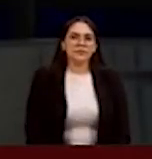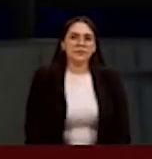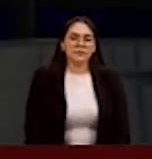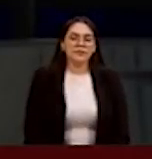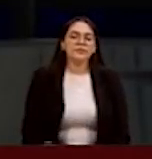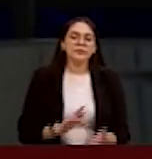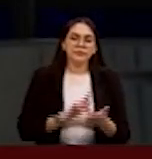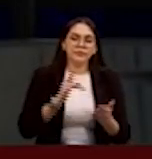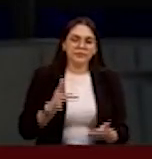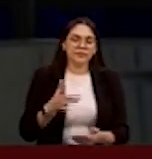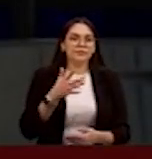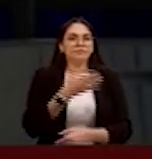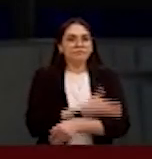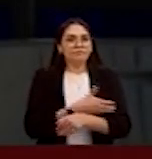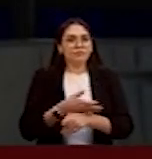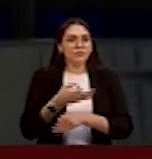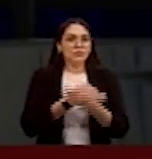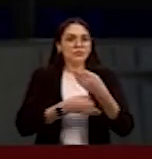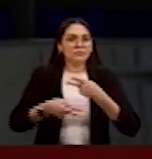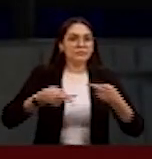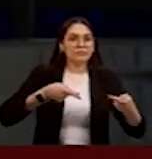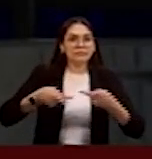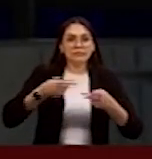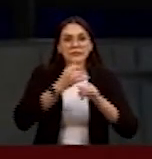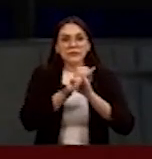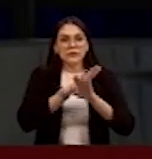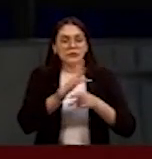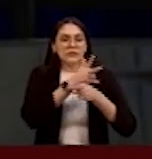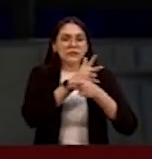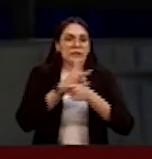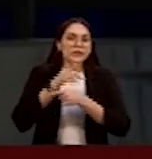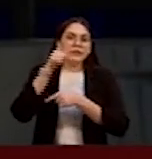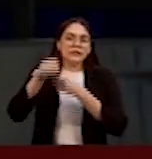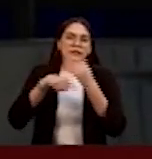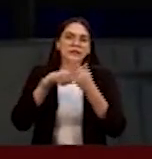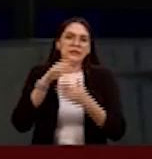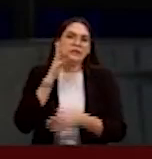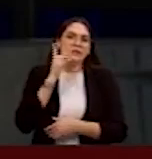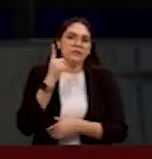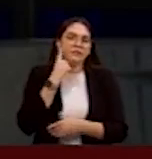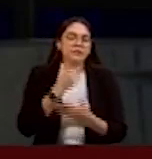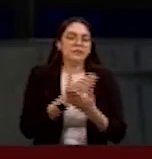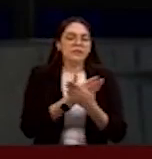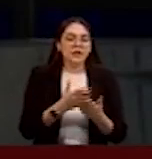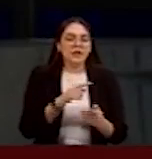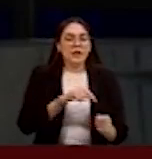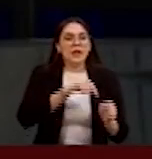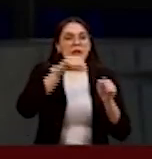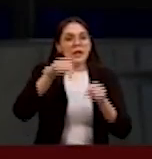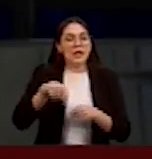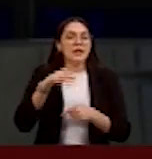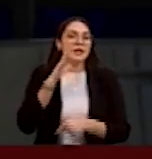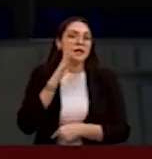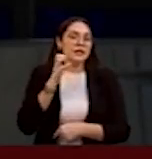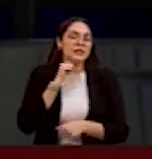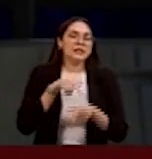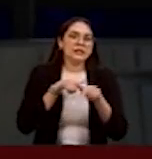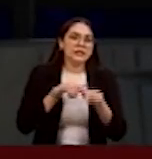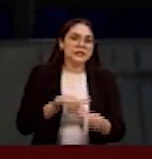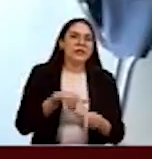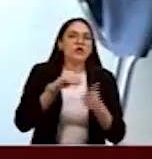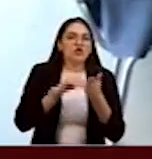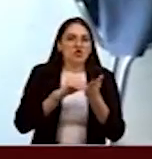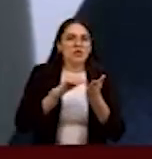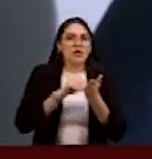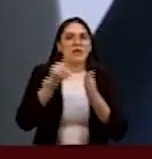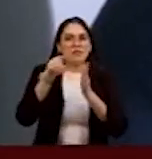Muchísimas gracias a nuestros compañeros por toda esta información allá en el Palacio Legislativo de San Lázaro. Mientras tanto, aquí en la Cámara Alta continúa el registro de senadoras